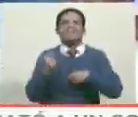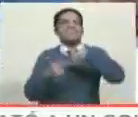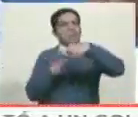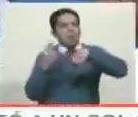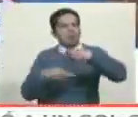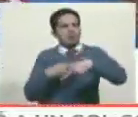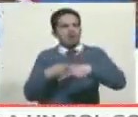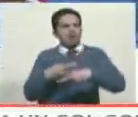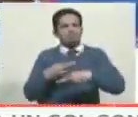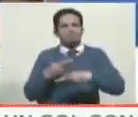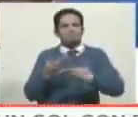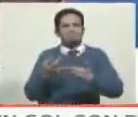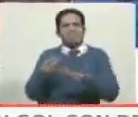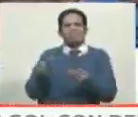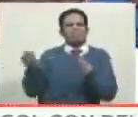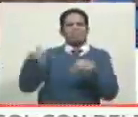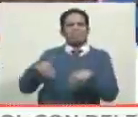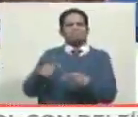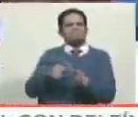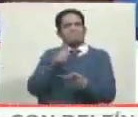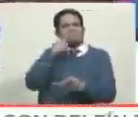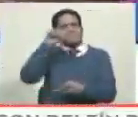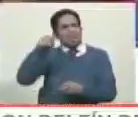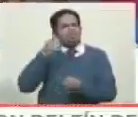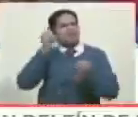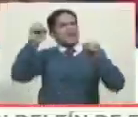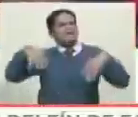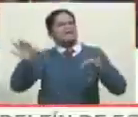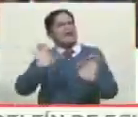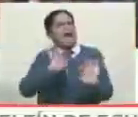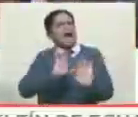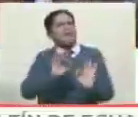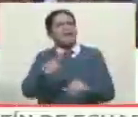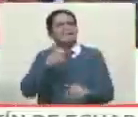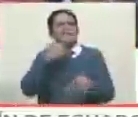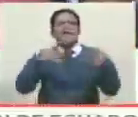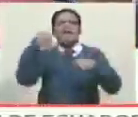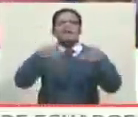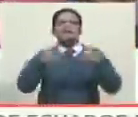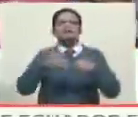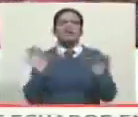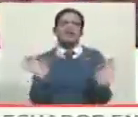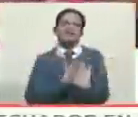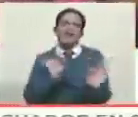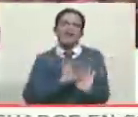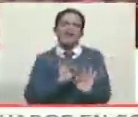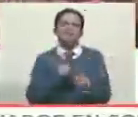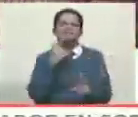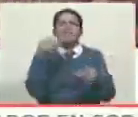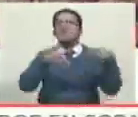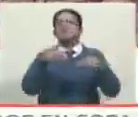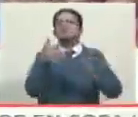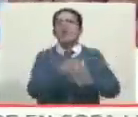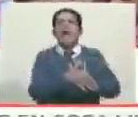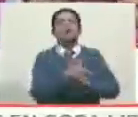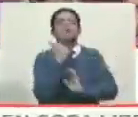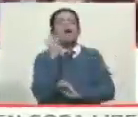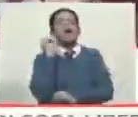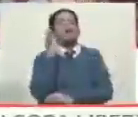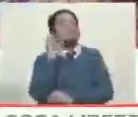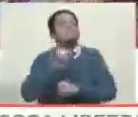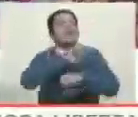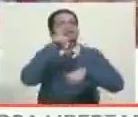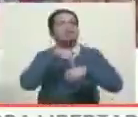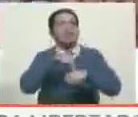nicolás maduro no va a renunciar aquí no va a haber elecciones y aquellas elecciones habrá elecciones de la asamblea nacional porque nosotros